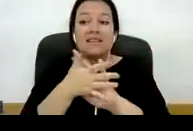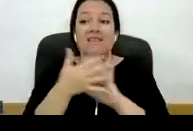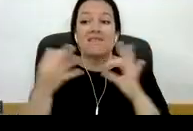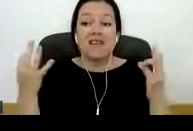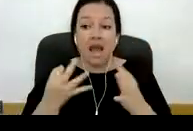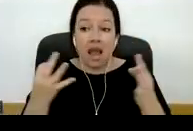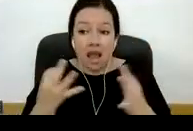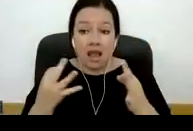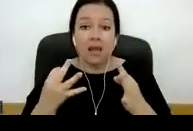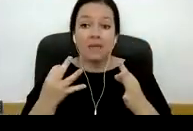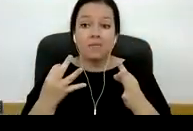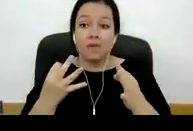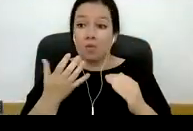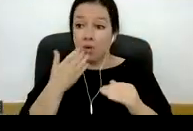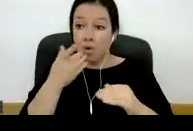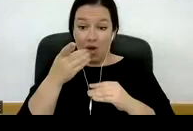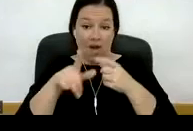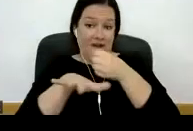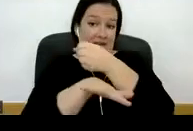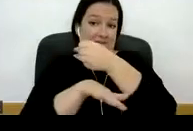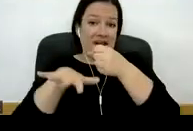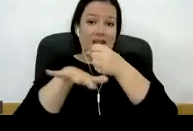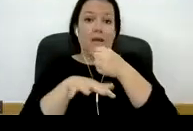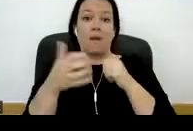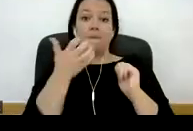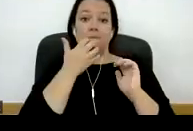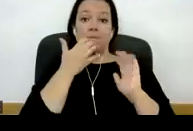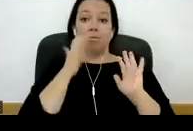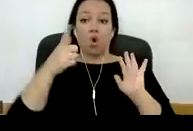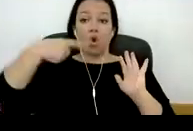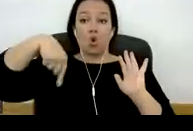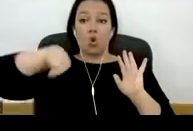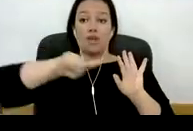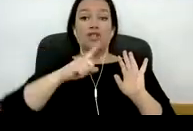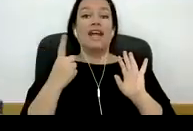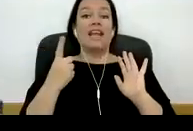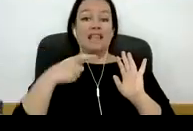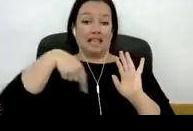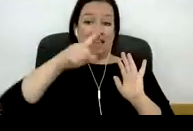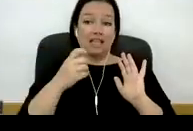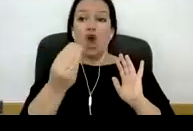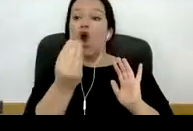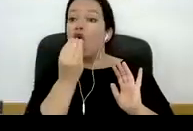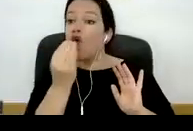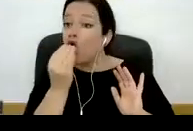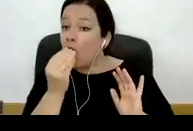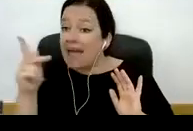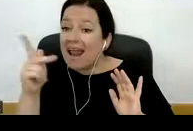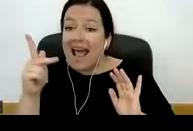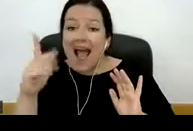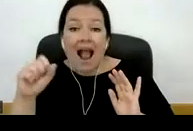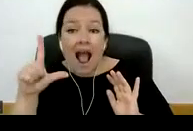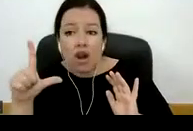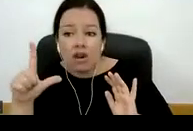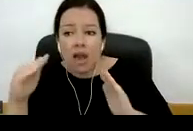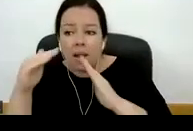que basalmente, sin hacer absolutamente nada, nuestra necesidad de calorías, de ingerir calorías en el día a día,